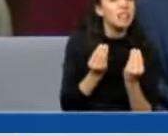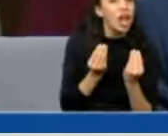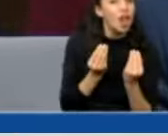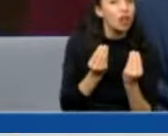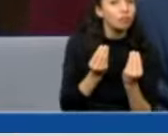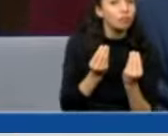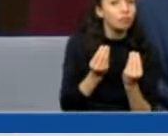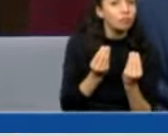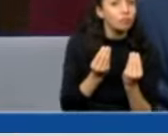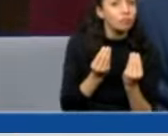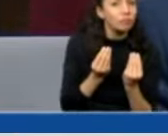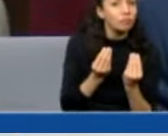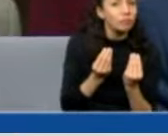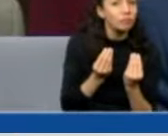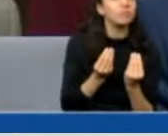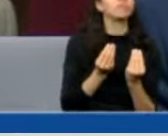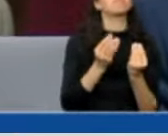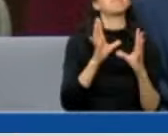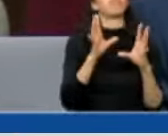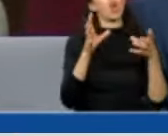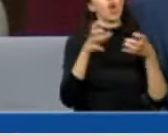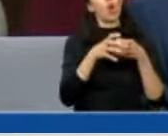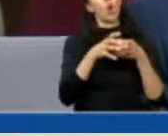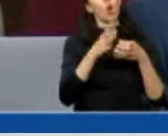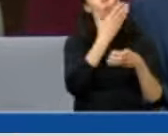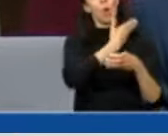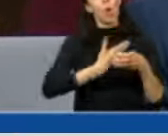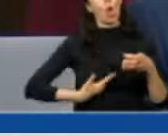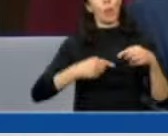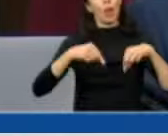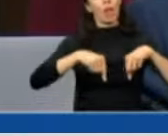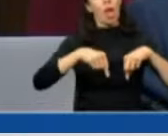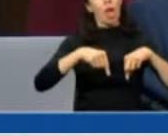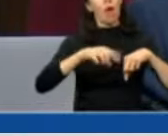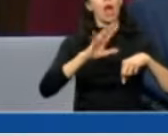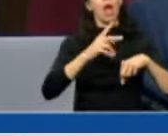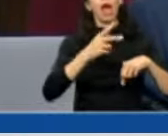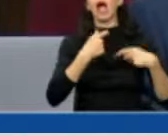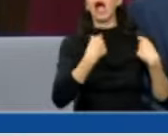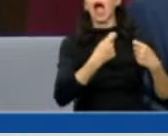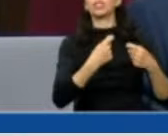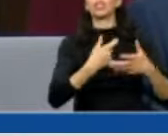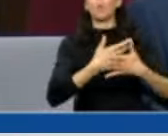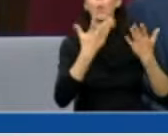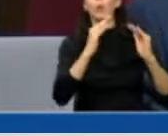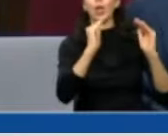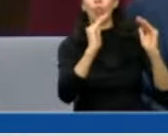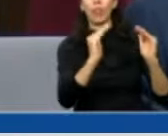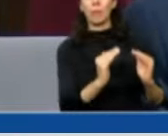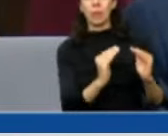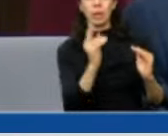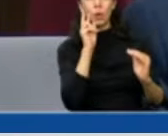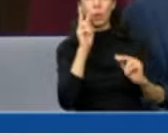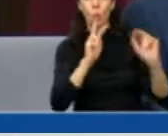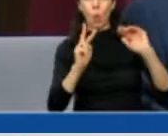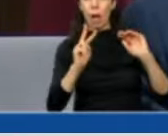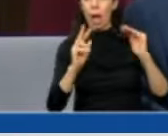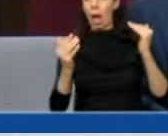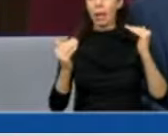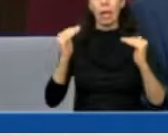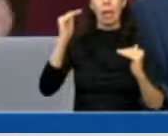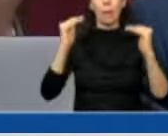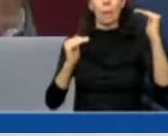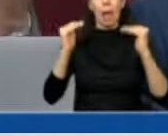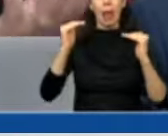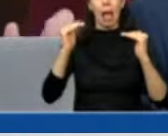un proyecto de que aquellos objetos secuestrados de la organización mafiosa y que esté ligado con el delito pueda ser rematado al año